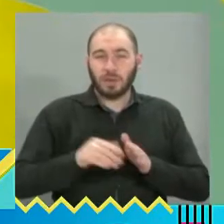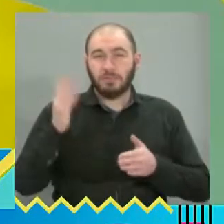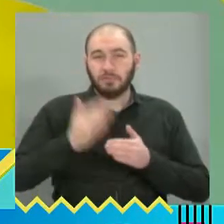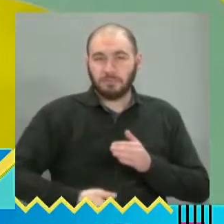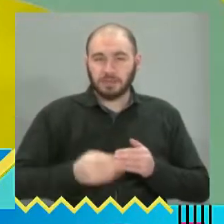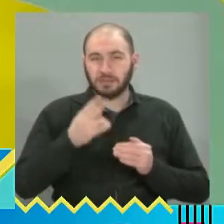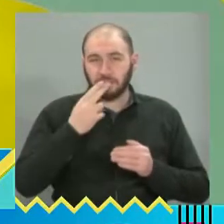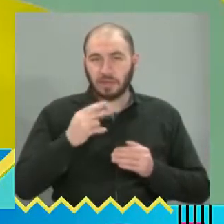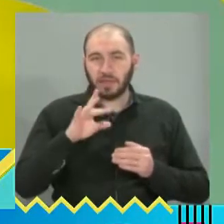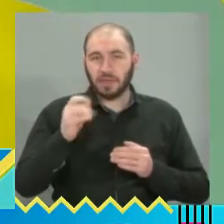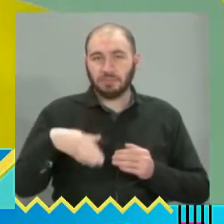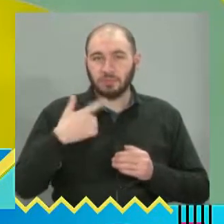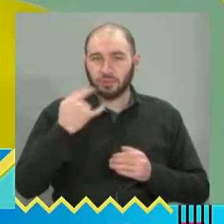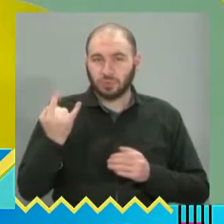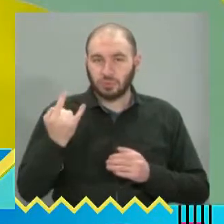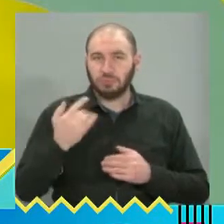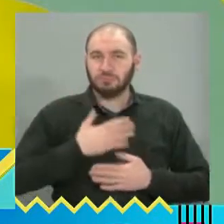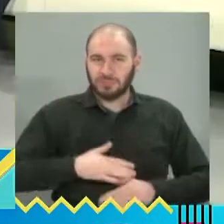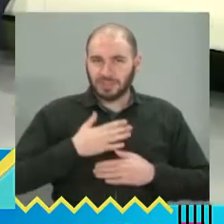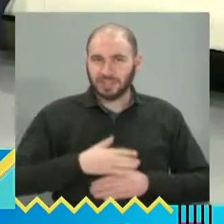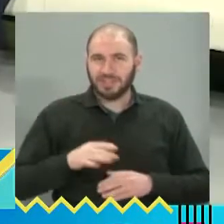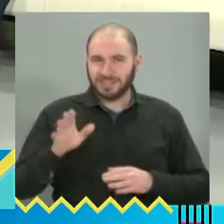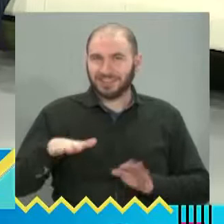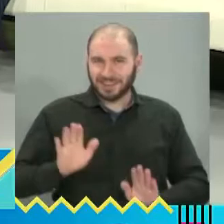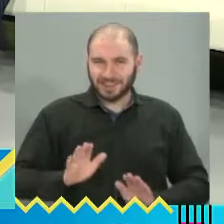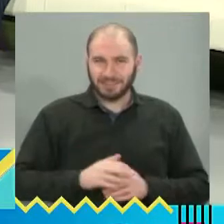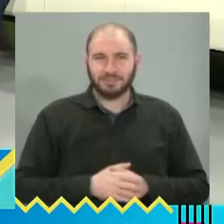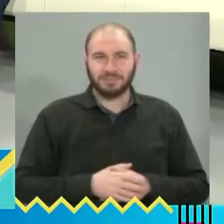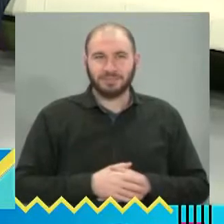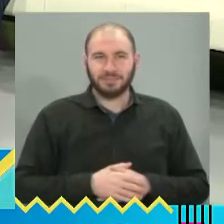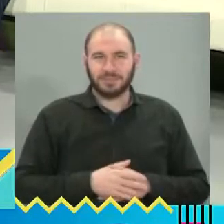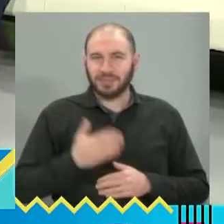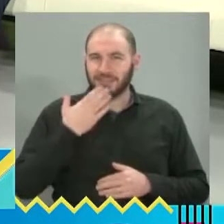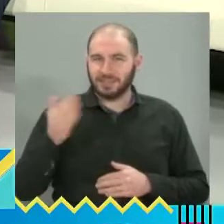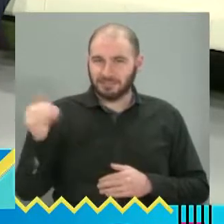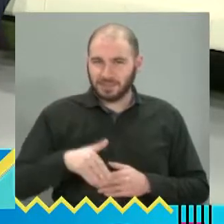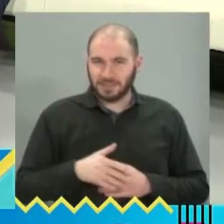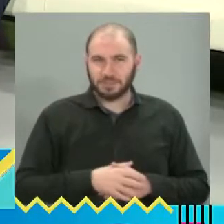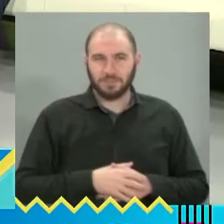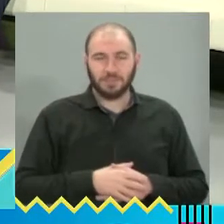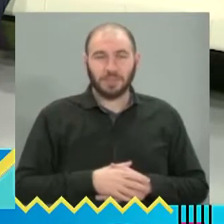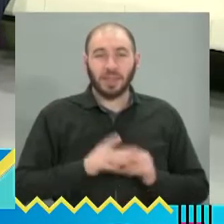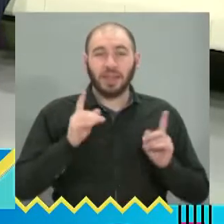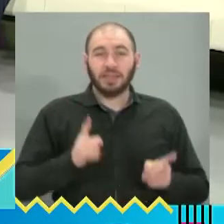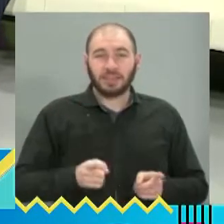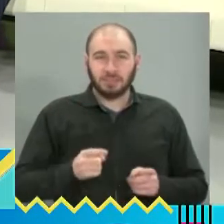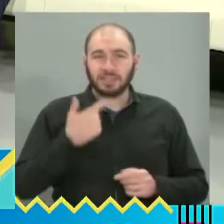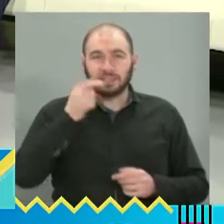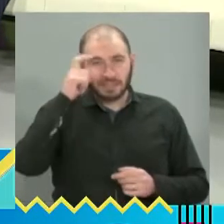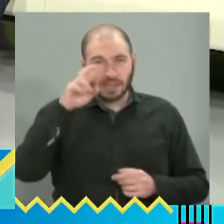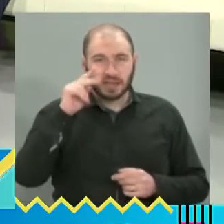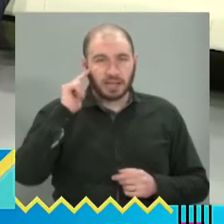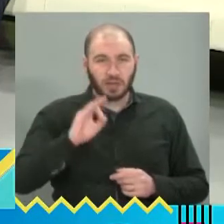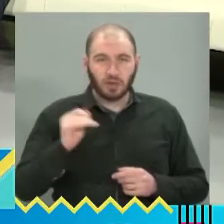cesación tabáquica del DAMSU. Tranquila, Silvia, está todo bien. Muchas gracias por estar presente. También está con nosotros Sergio